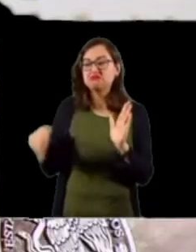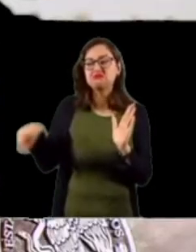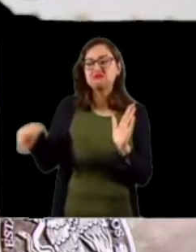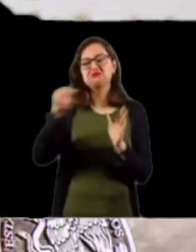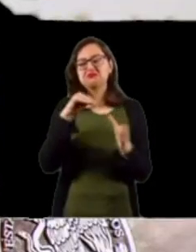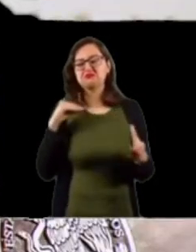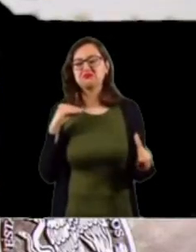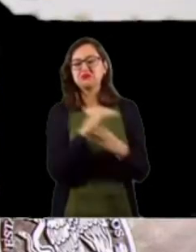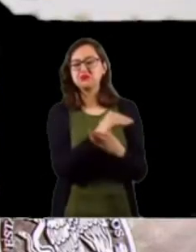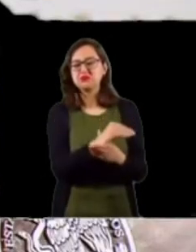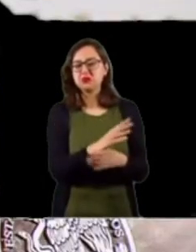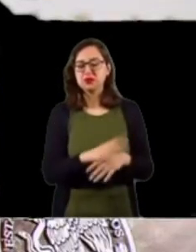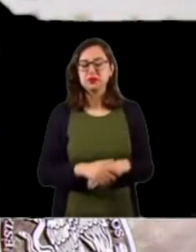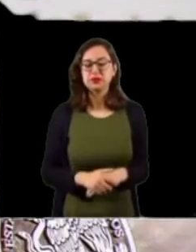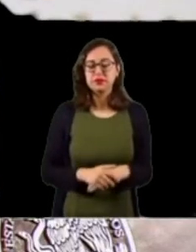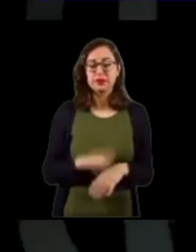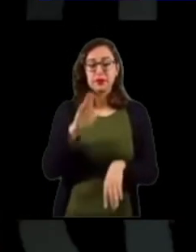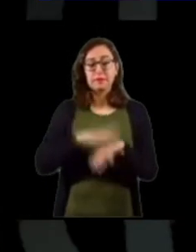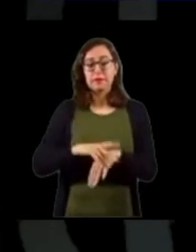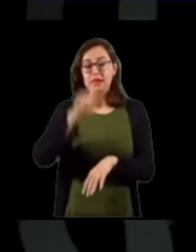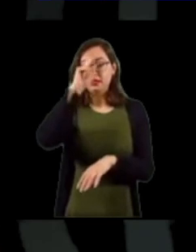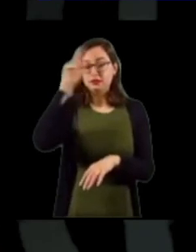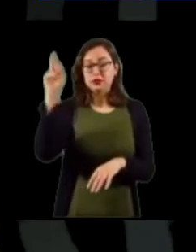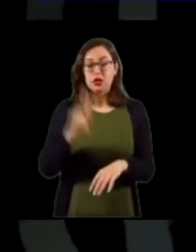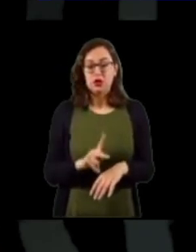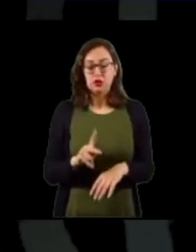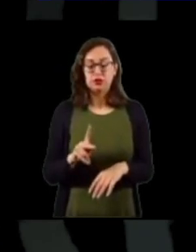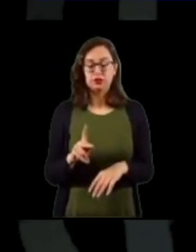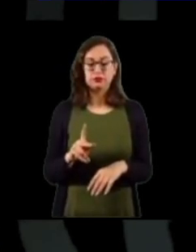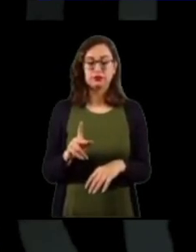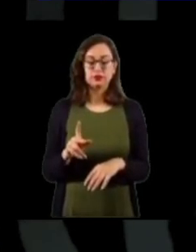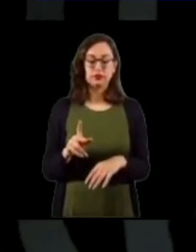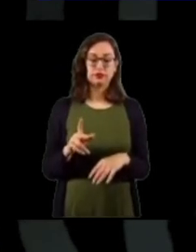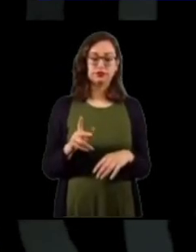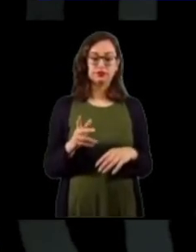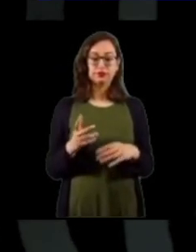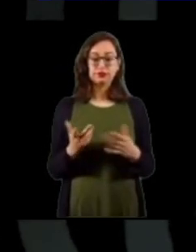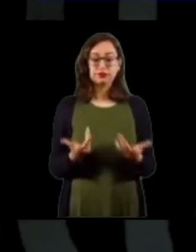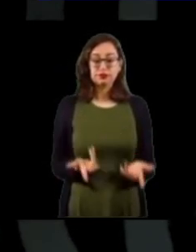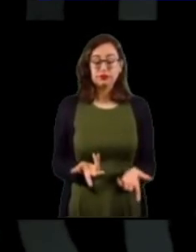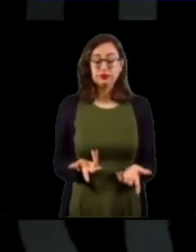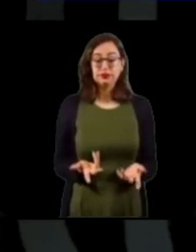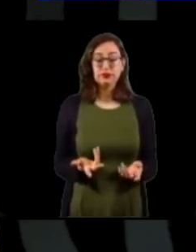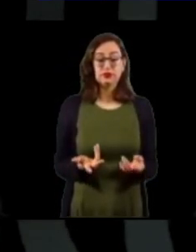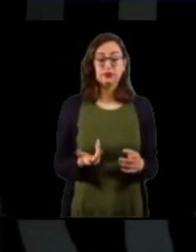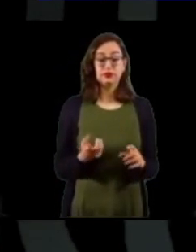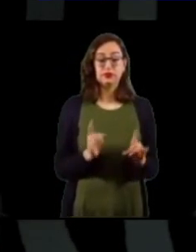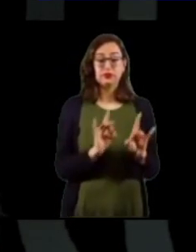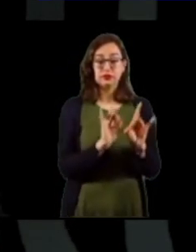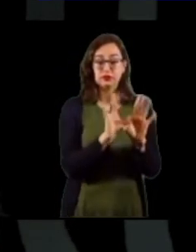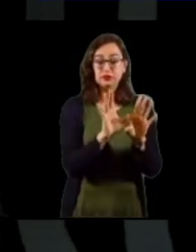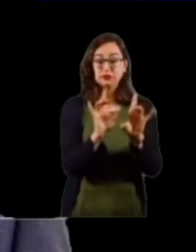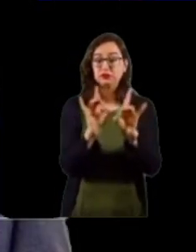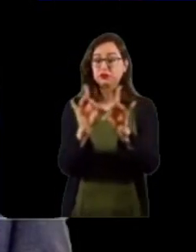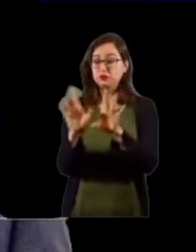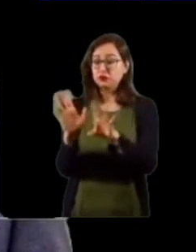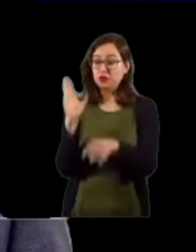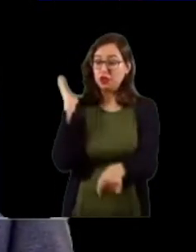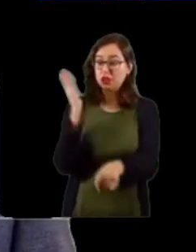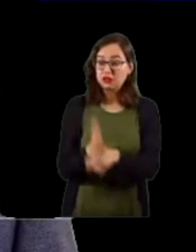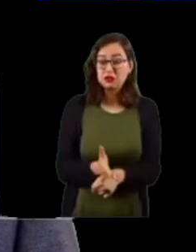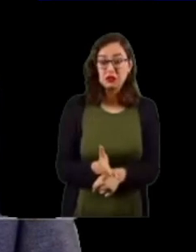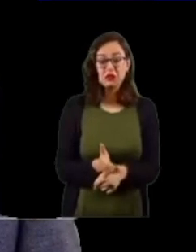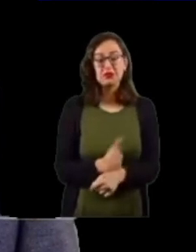como el de la tortura. Y peor aún, en los casos donde se acredita, en ningún caso se castiga a los